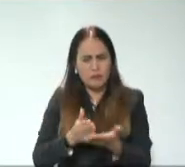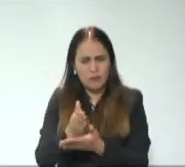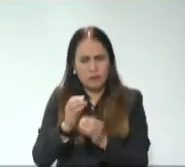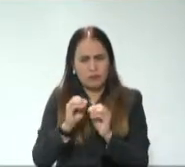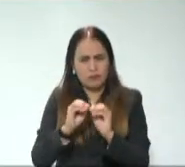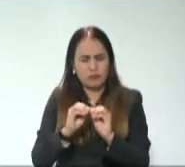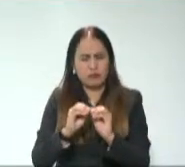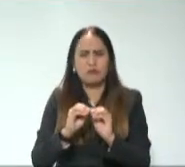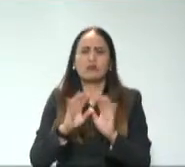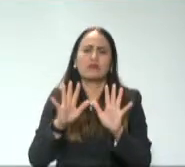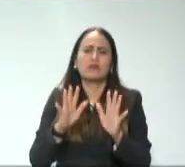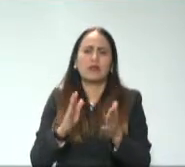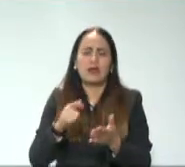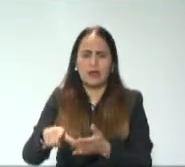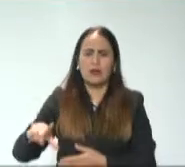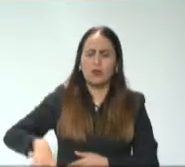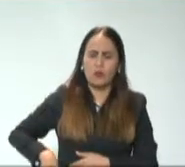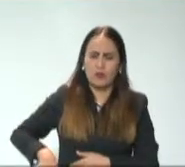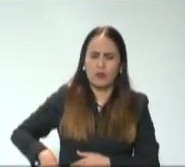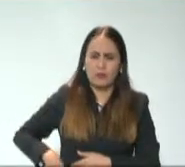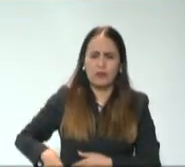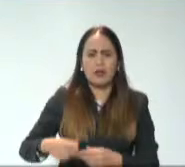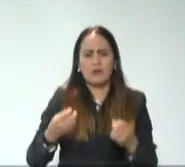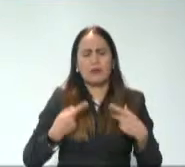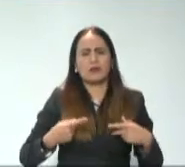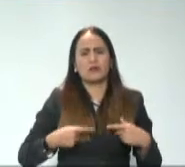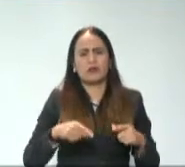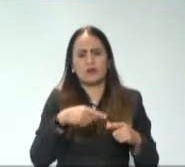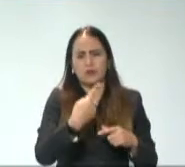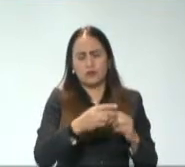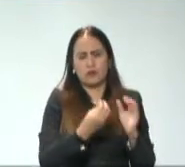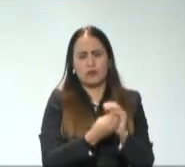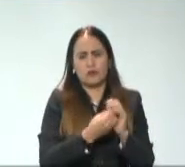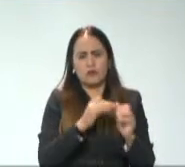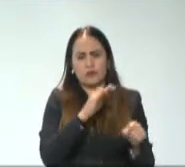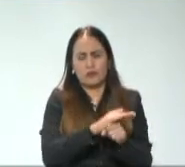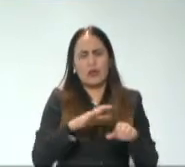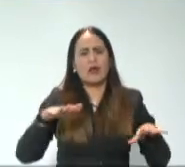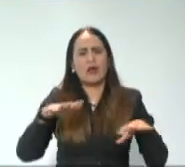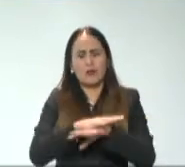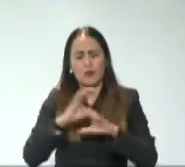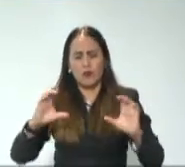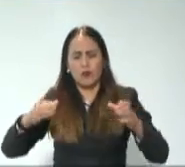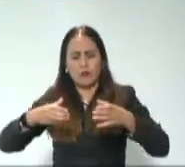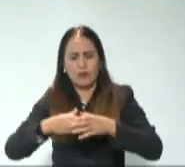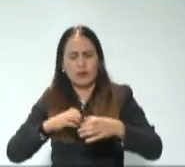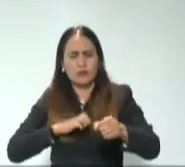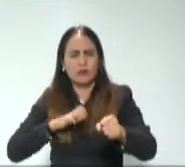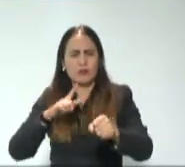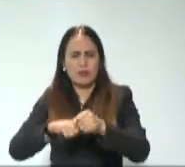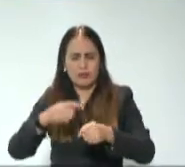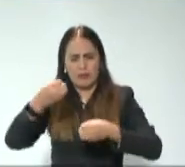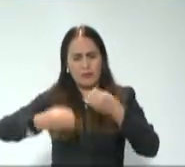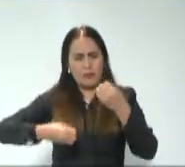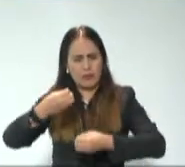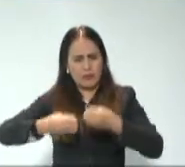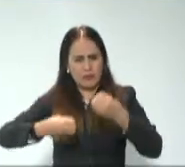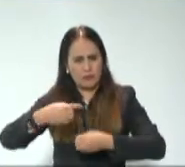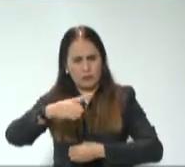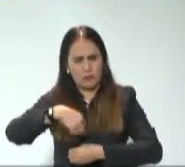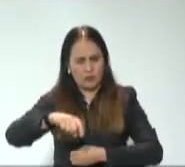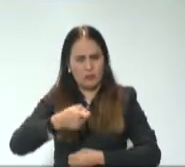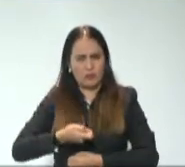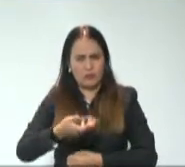pública gubernamental y protección de datos personales a la de especializado de ministros y también se